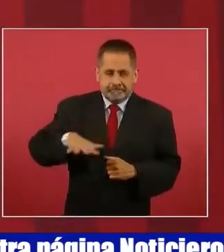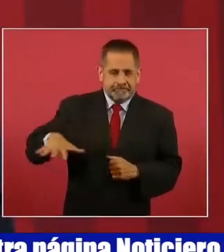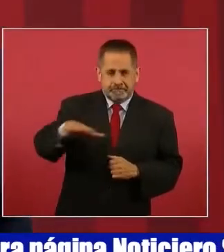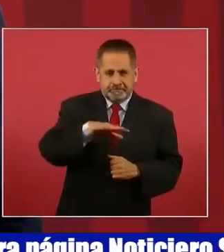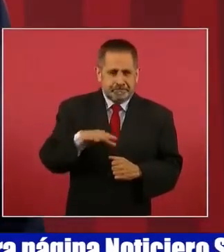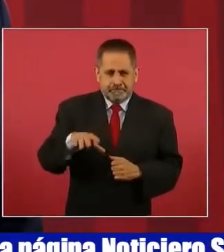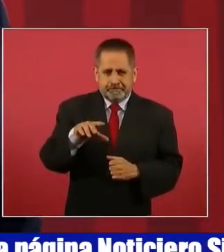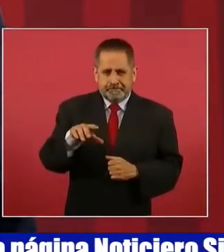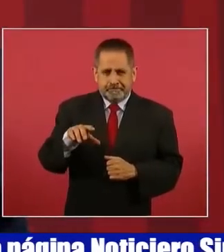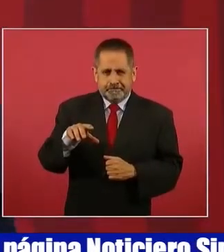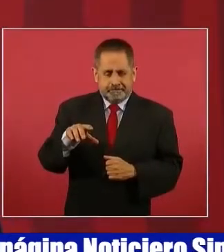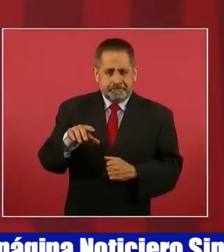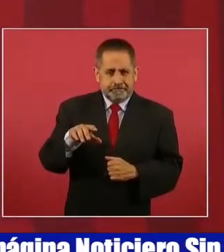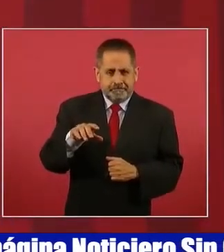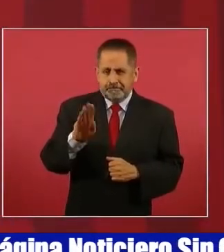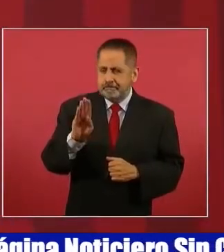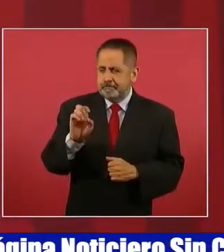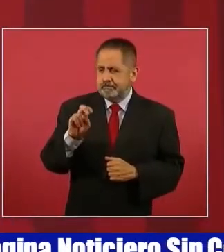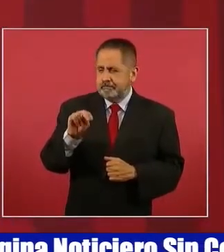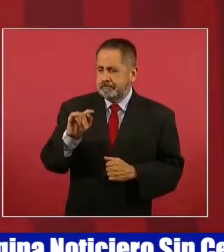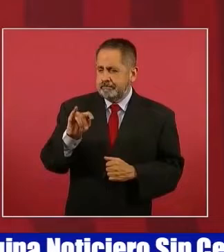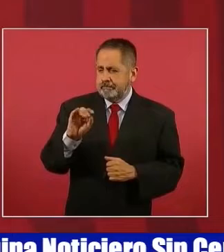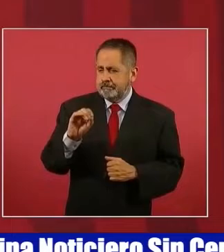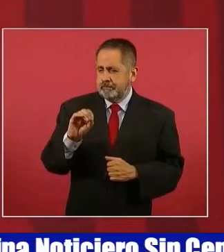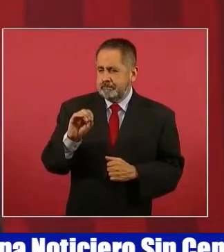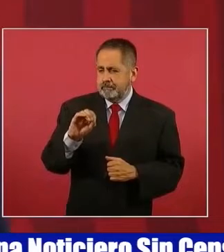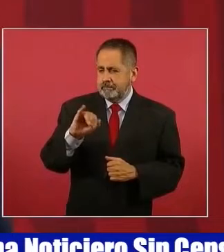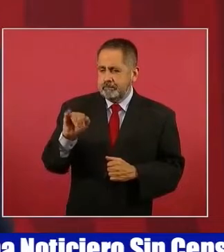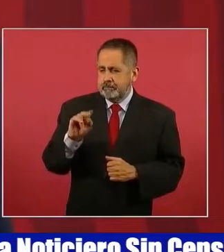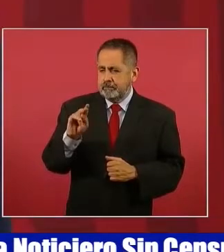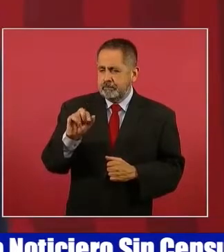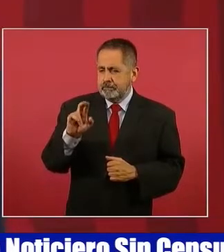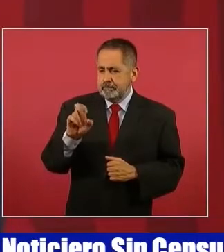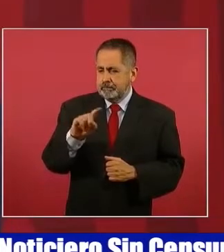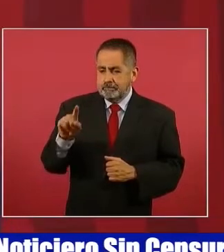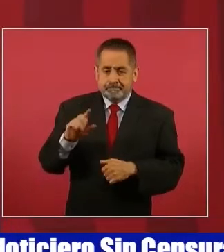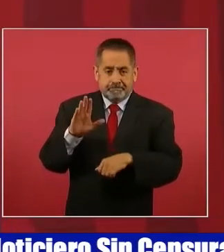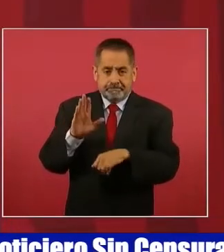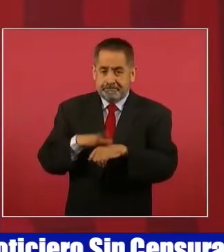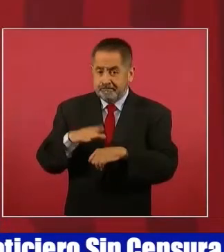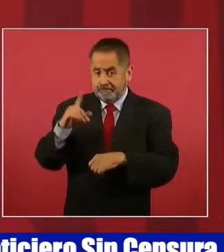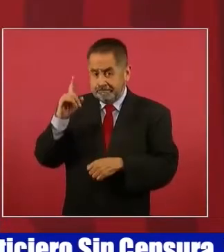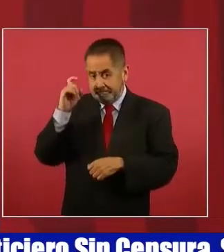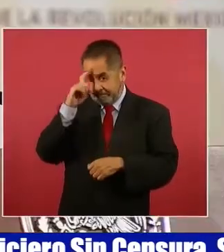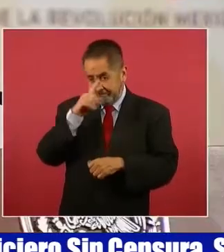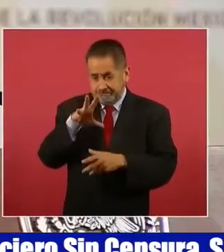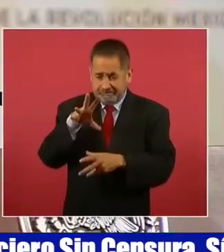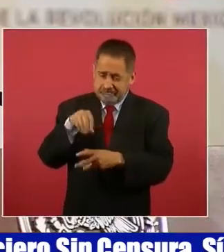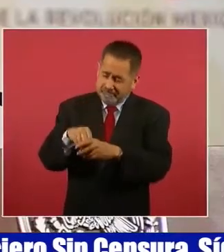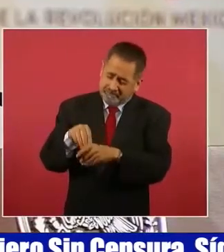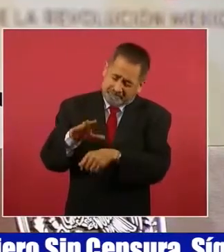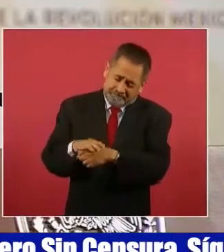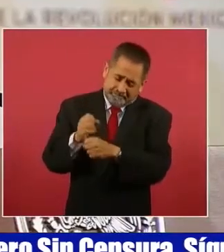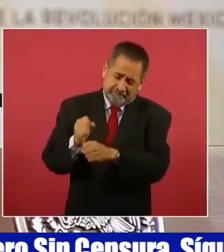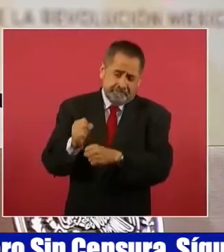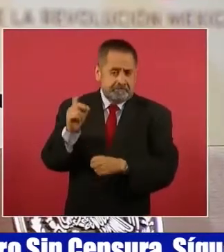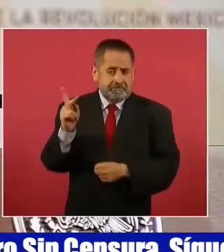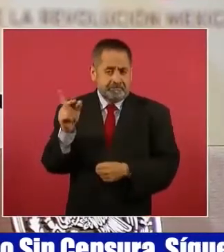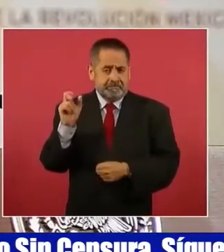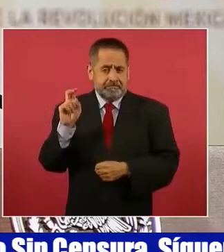de Morena. ¿Pensará lo mismo Julián Atilano después de escuchar al presidente Andrés Manuel López